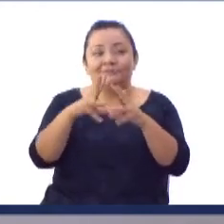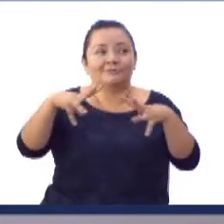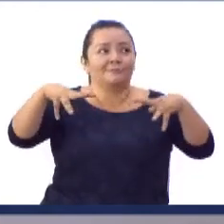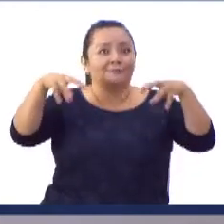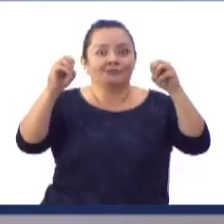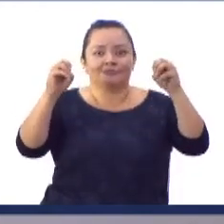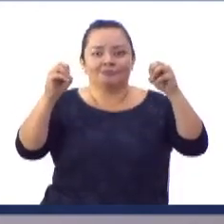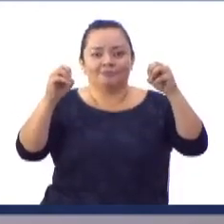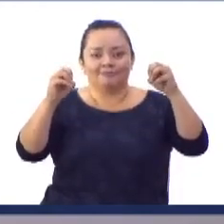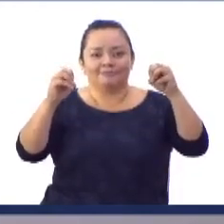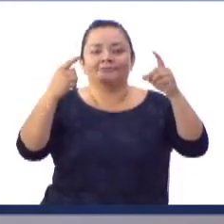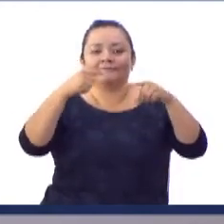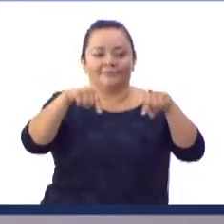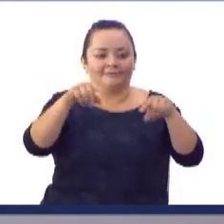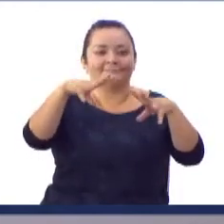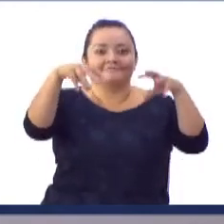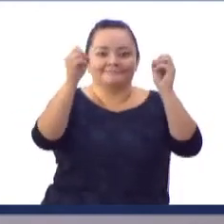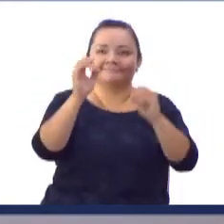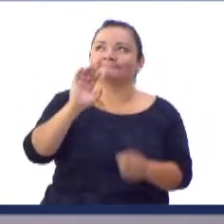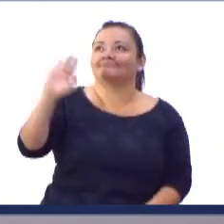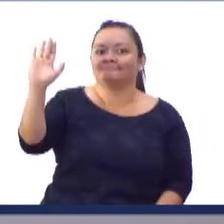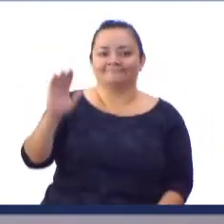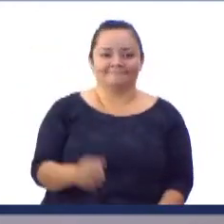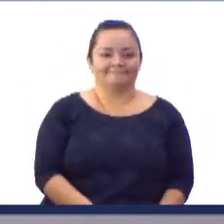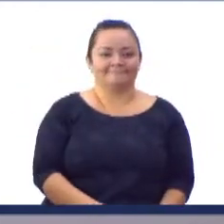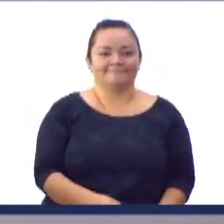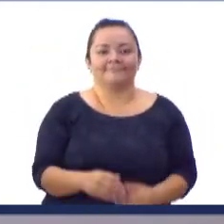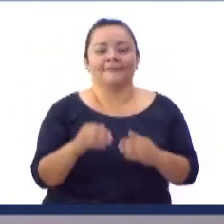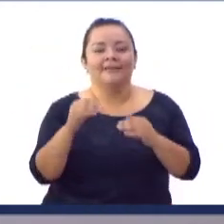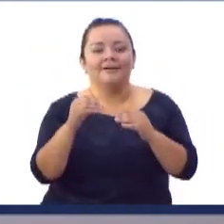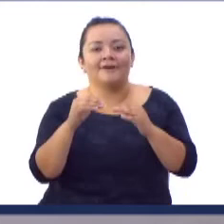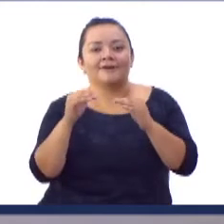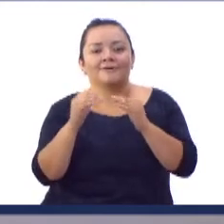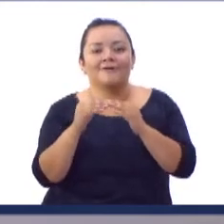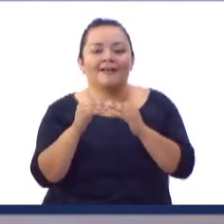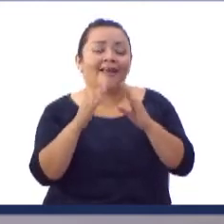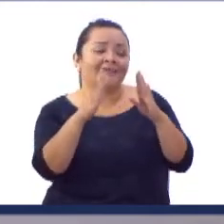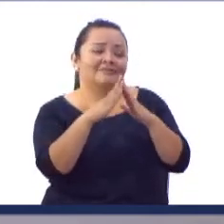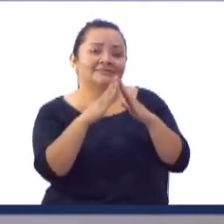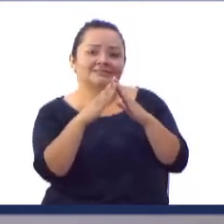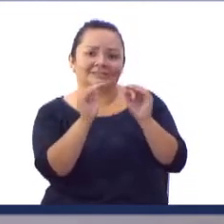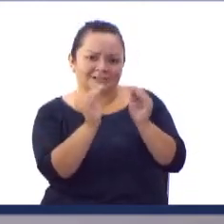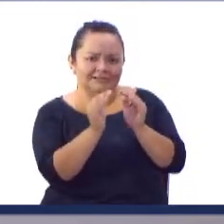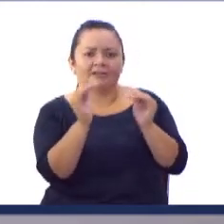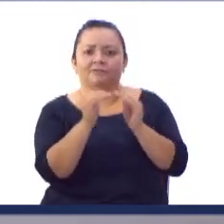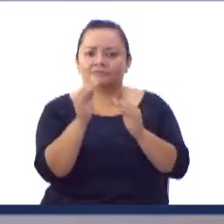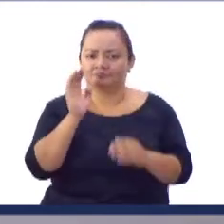grande del mundo este castillo le pertenece a dios como también le pertenece a la champions